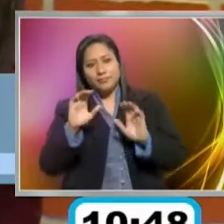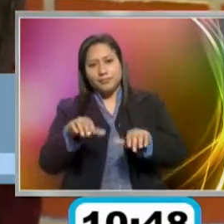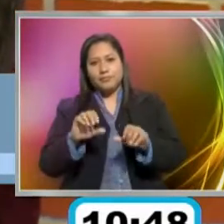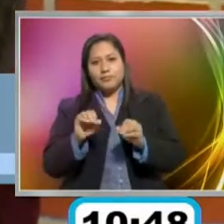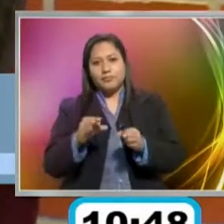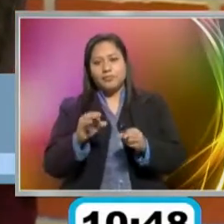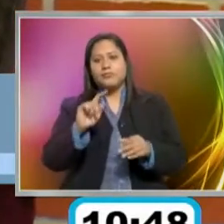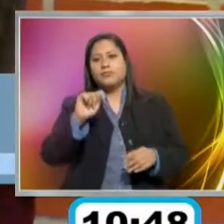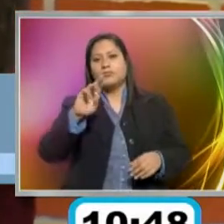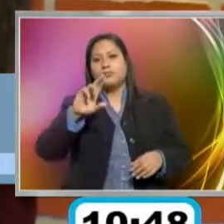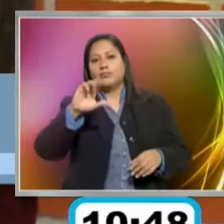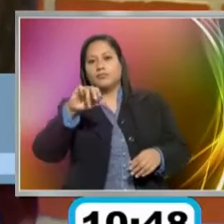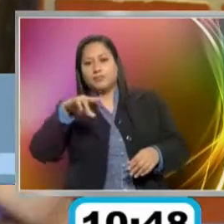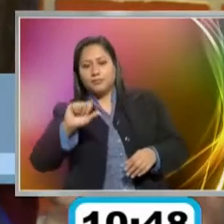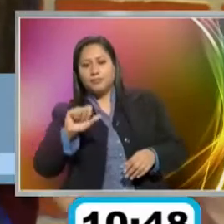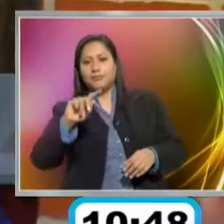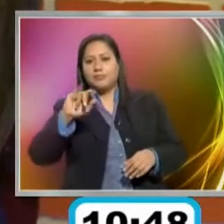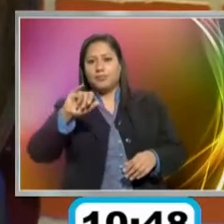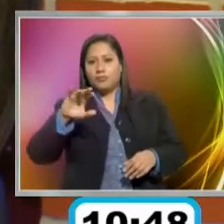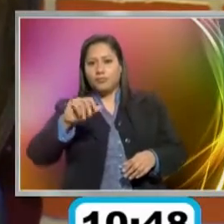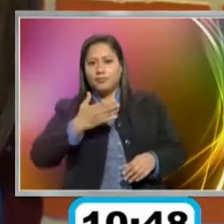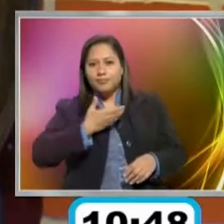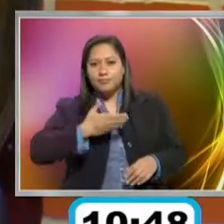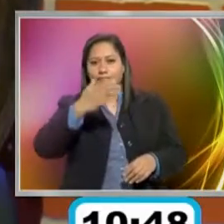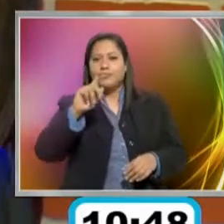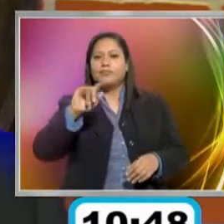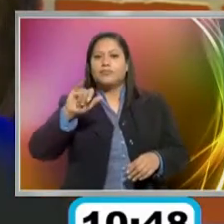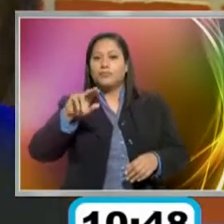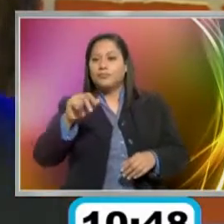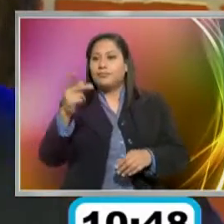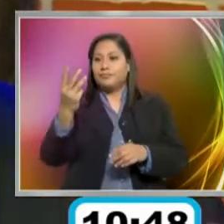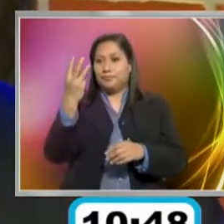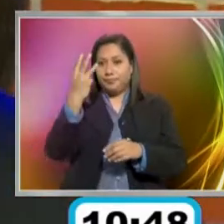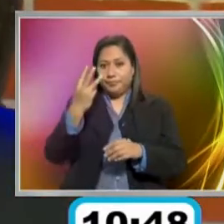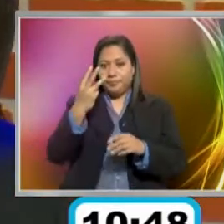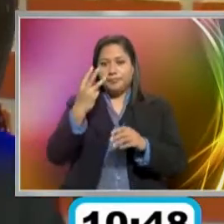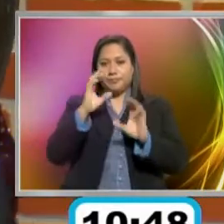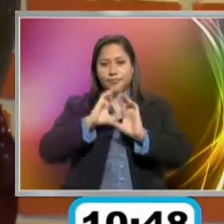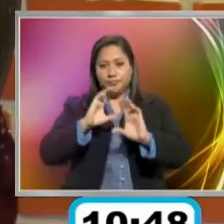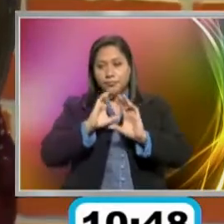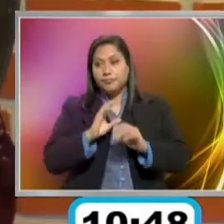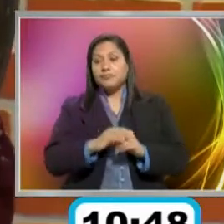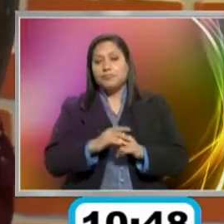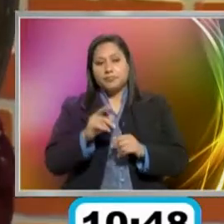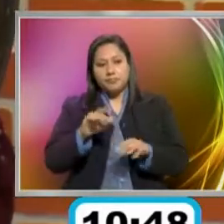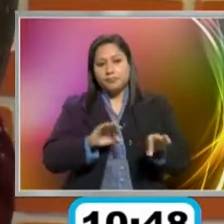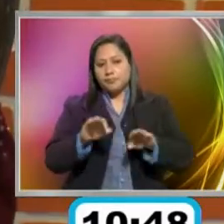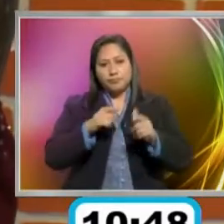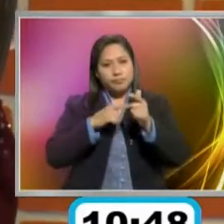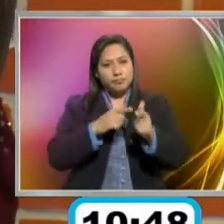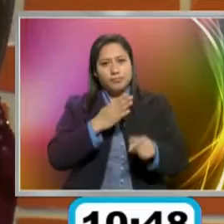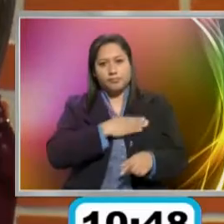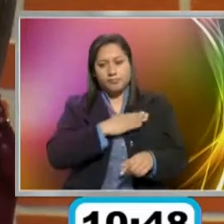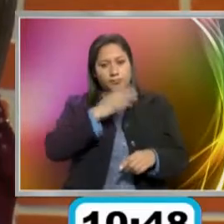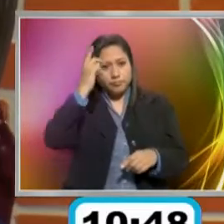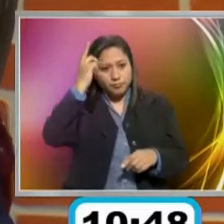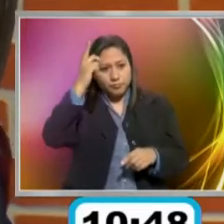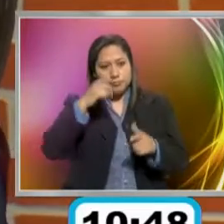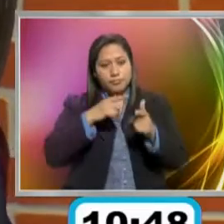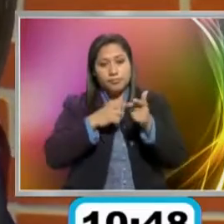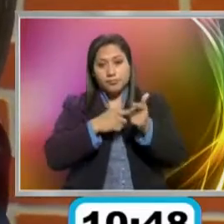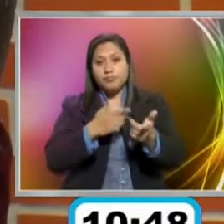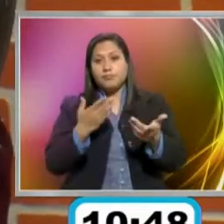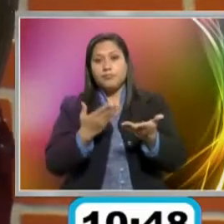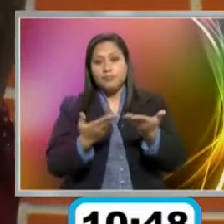oficina de Tucanes de Tijuana. Ellos me hacen 3 grabaciones y allí hemos andado, bendito sea Dios, ya andamos